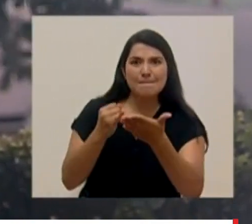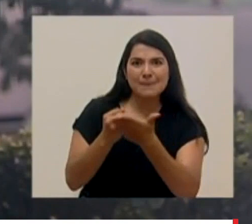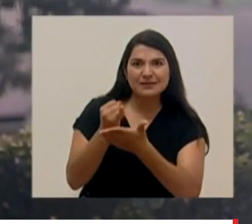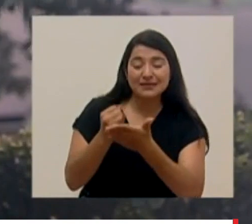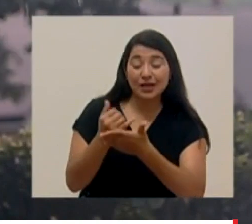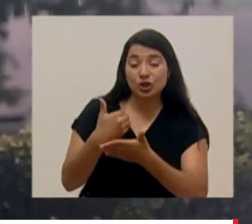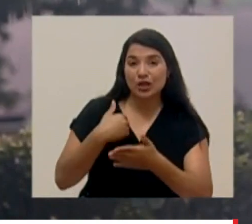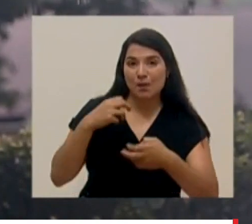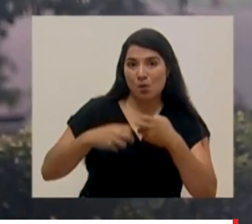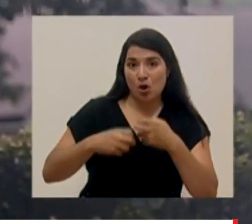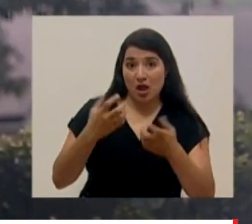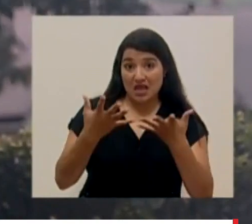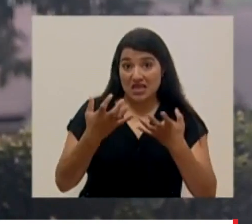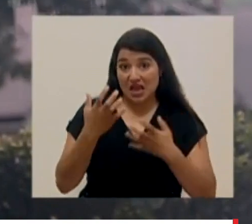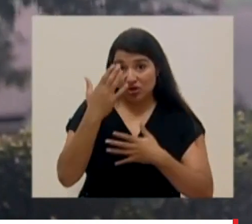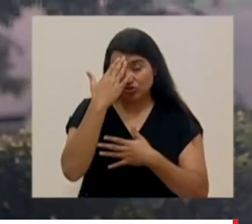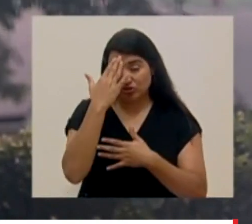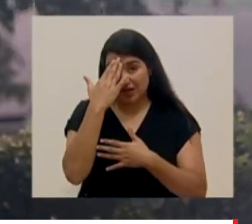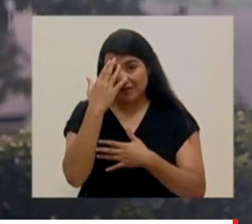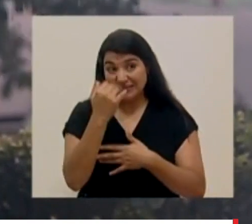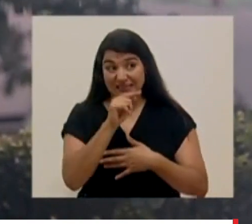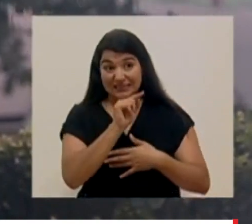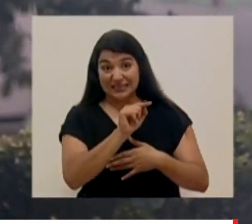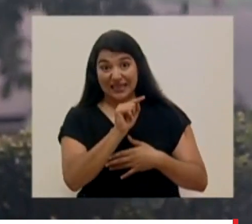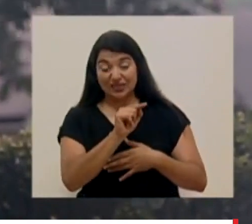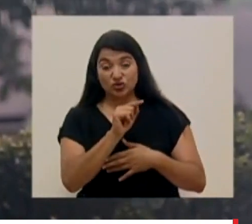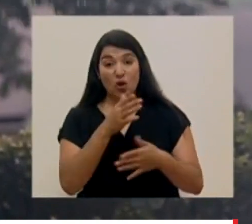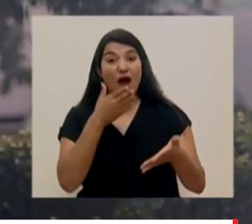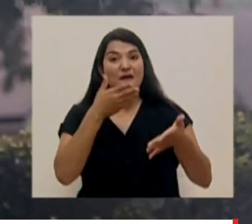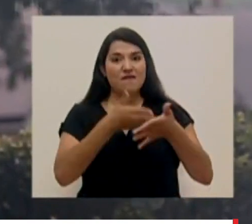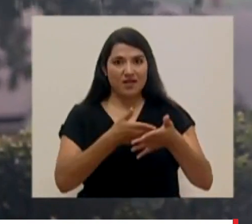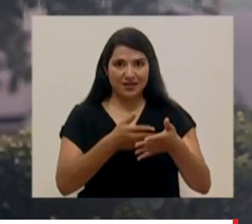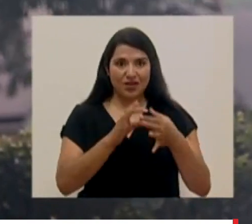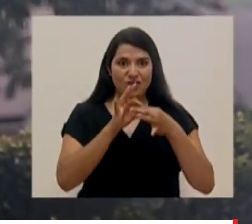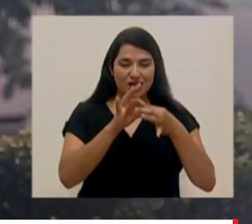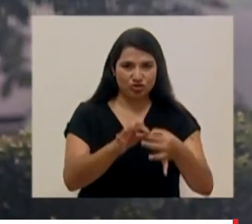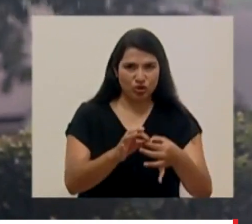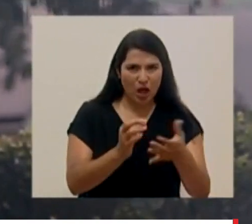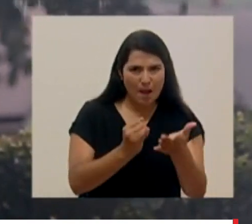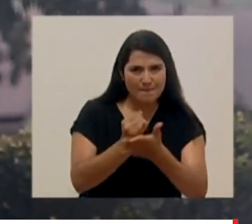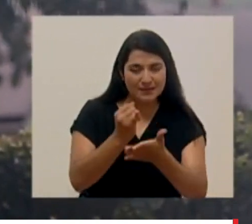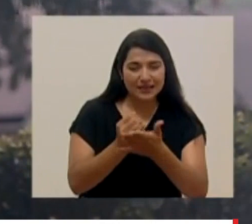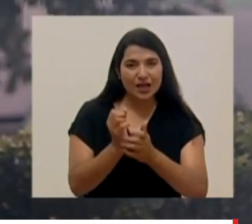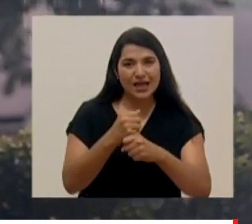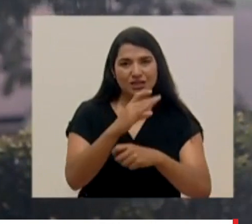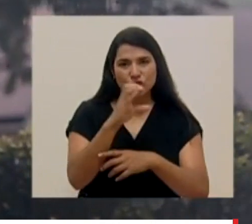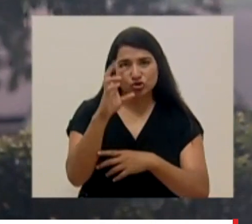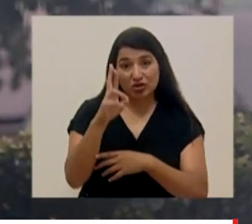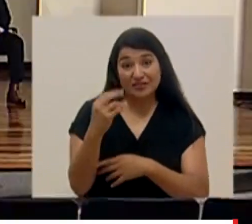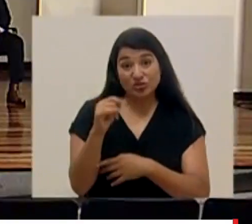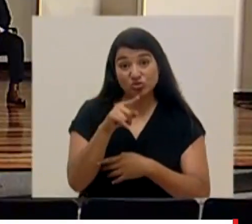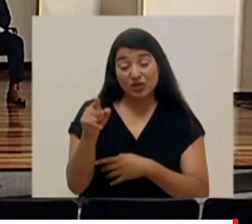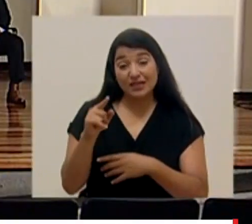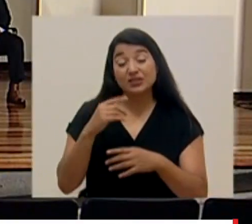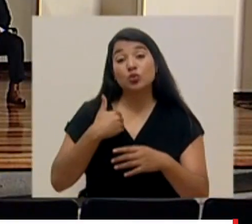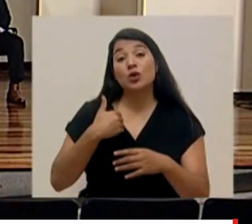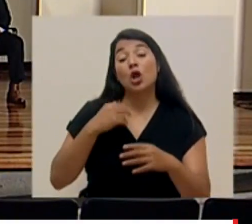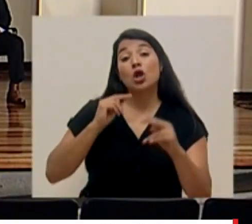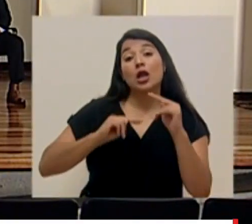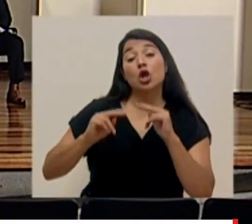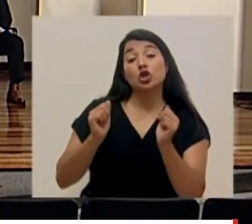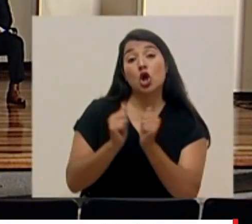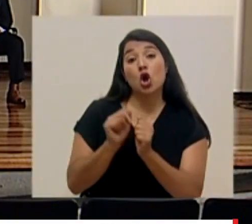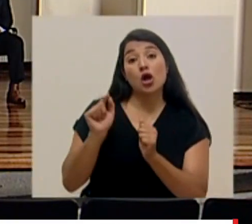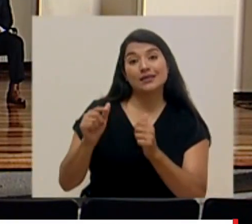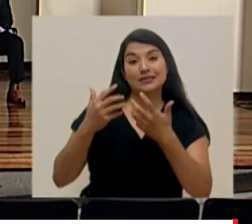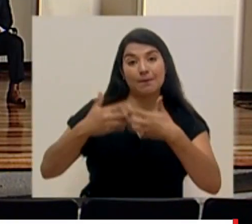saber en qué afecta este detalle a las proyecciones que tenía Costa Rica para acceder a la vacuna y si habían conversaciones con esta empresa. Muchas gracias. Gracias, Tomás. Señor